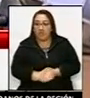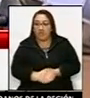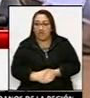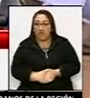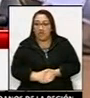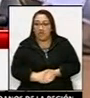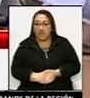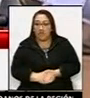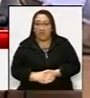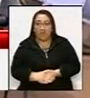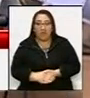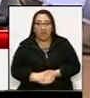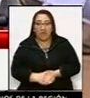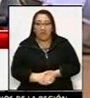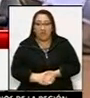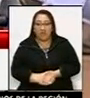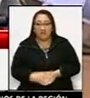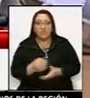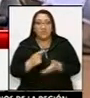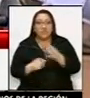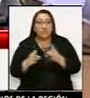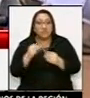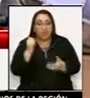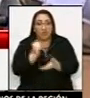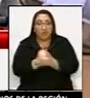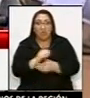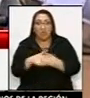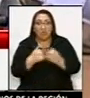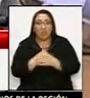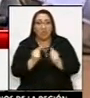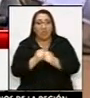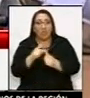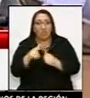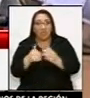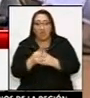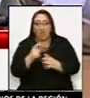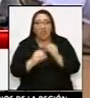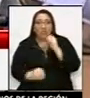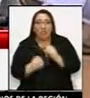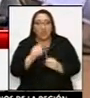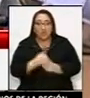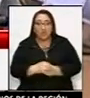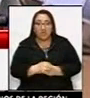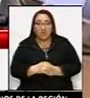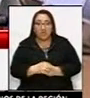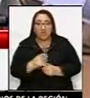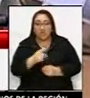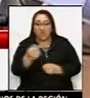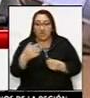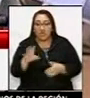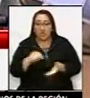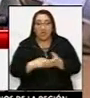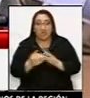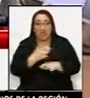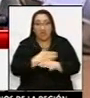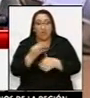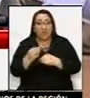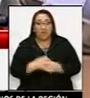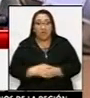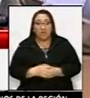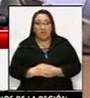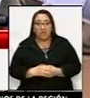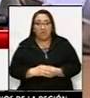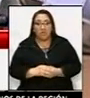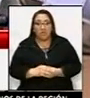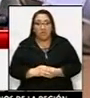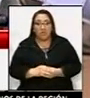acá se puede aprobar con las modificaciones que ustedes ya han señalado incluso,